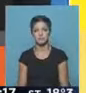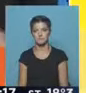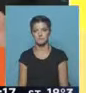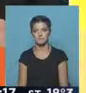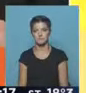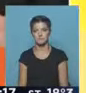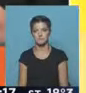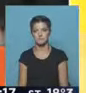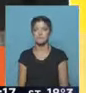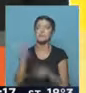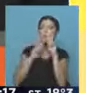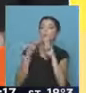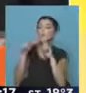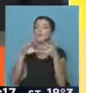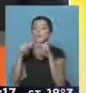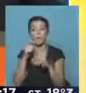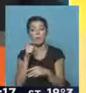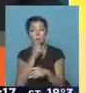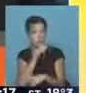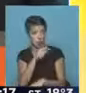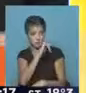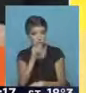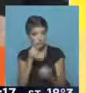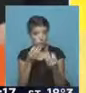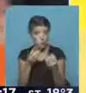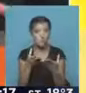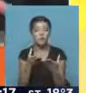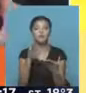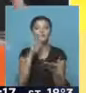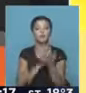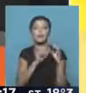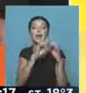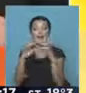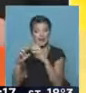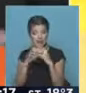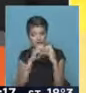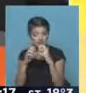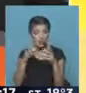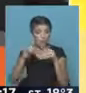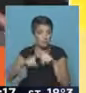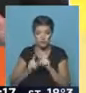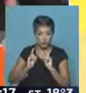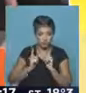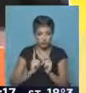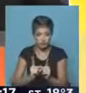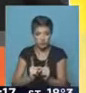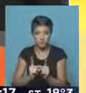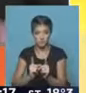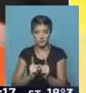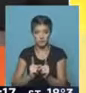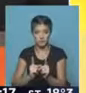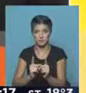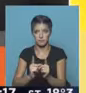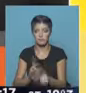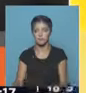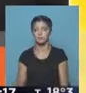como para hacer frente a esto que vos bien describías antes, que es la crisis de los partidos tradicionales para